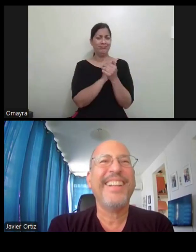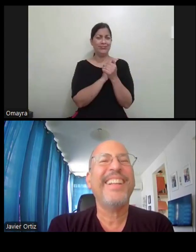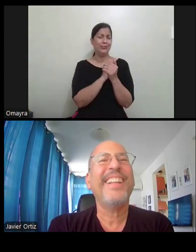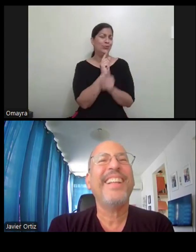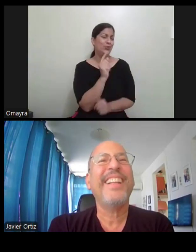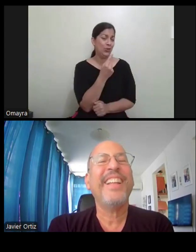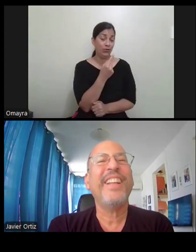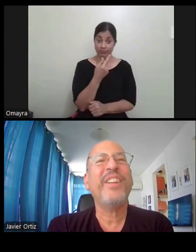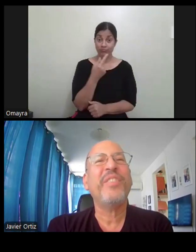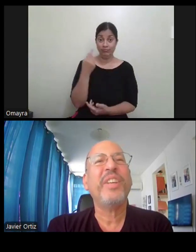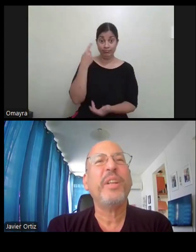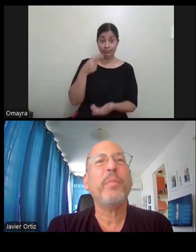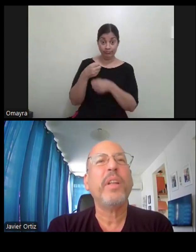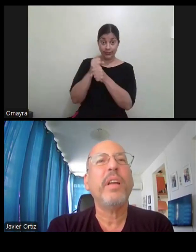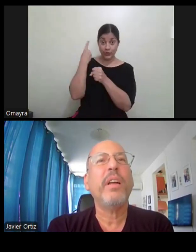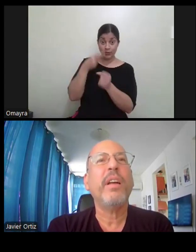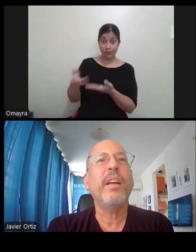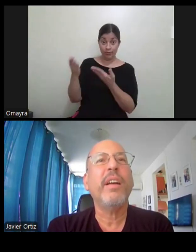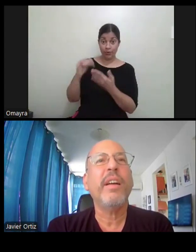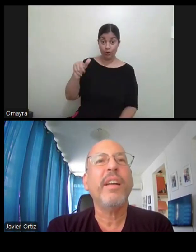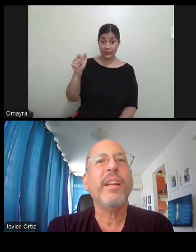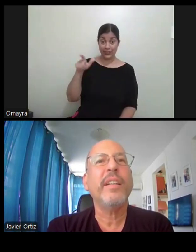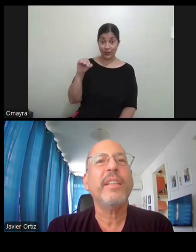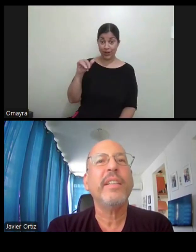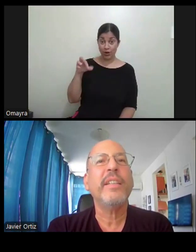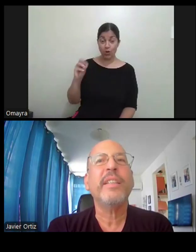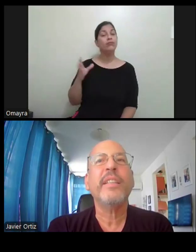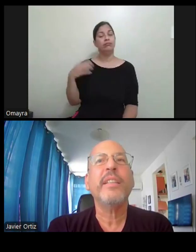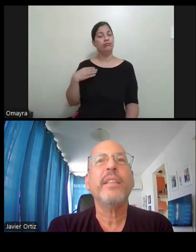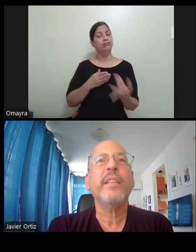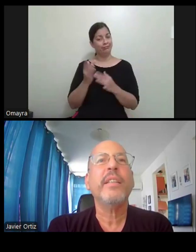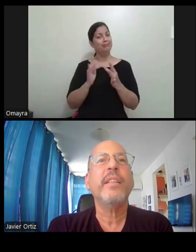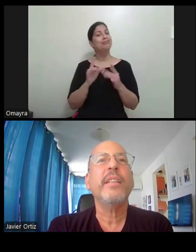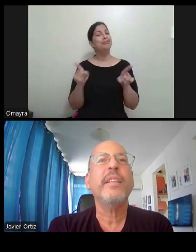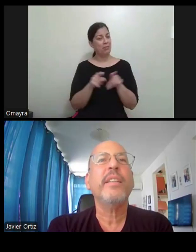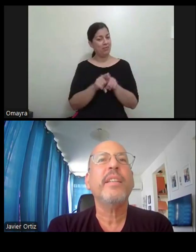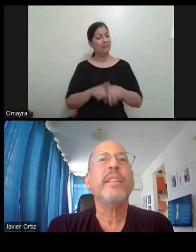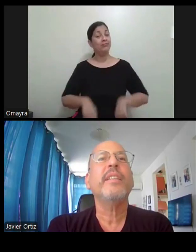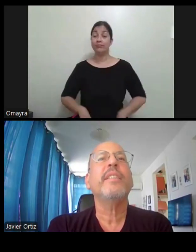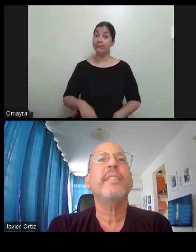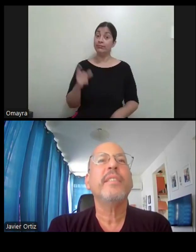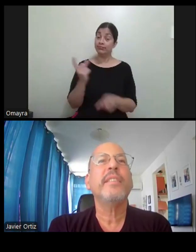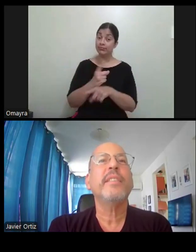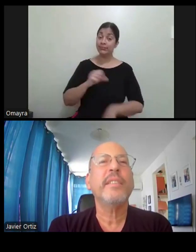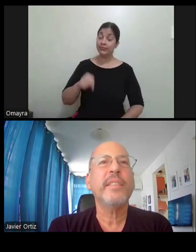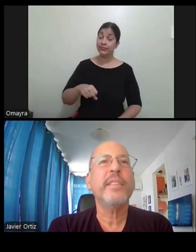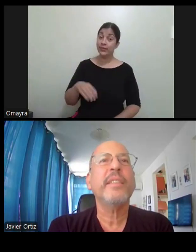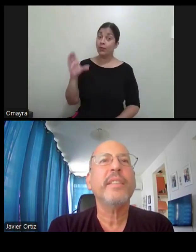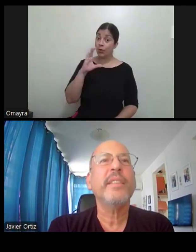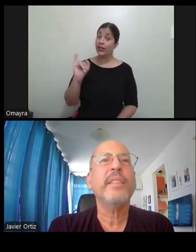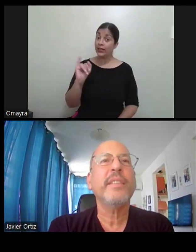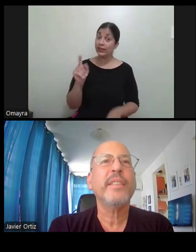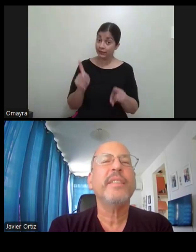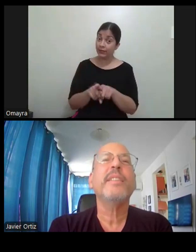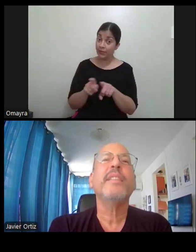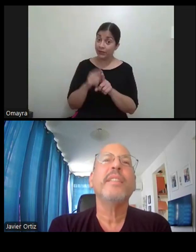Arroyo. Te voy a ponerlo aquí. En las redes sociales también. Exacto, tipo que mencionaste, que te busqué en Instagram y te busqué en